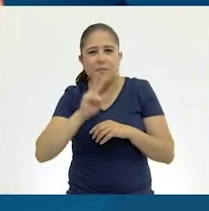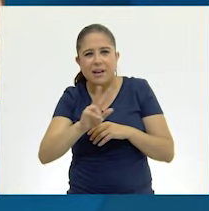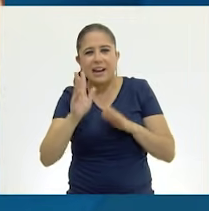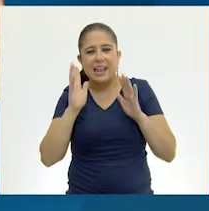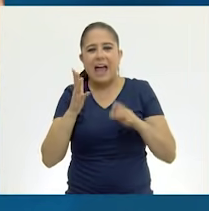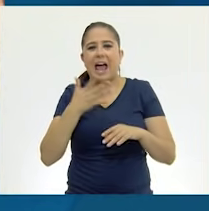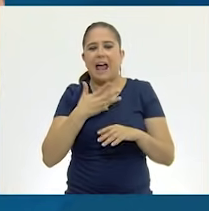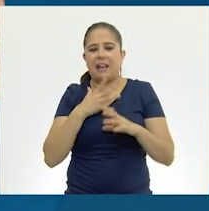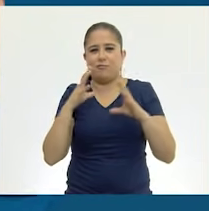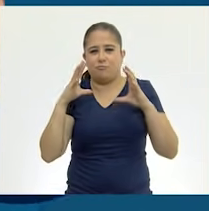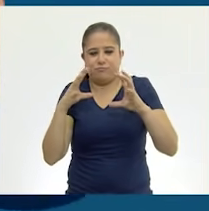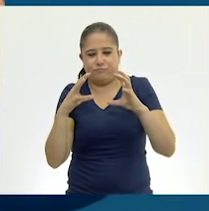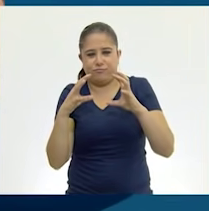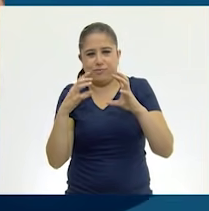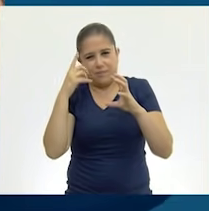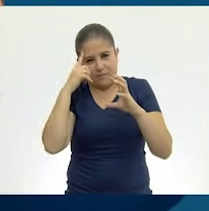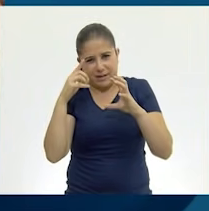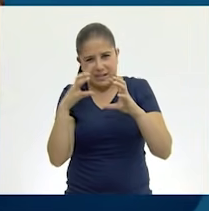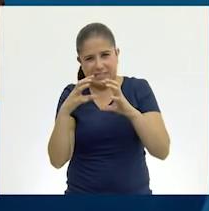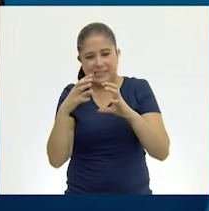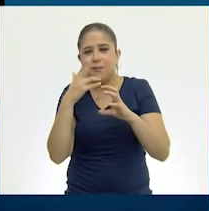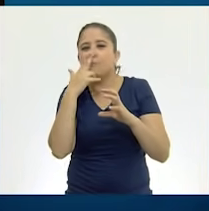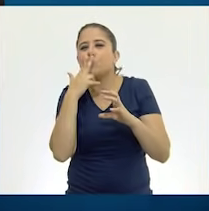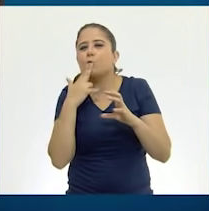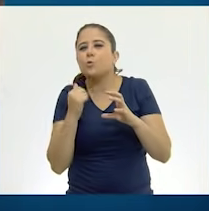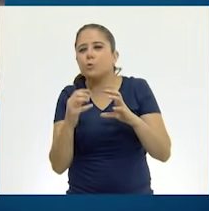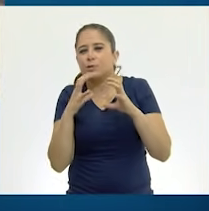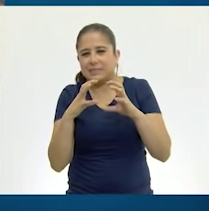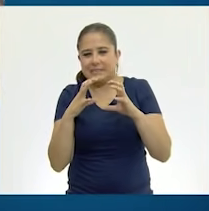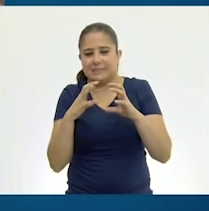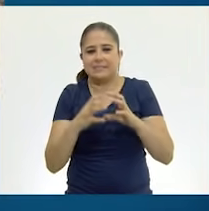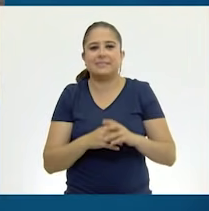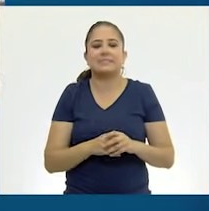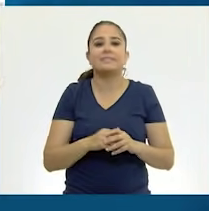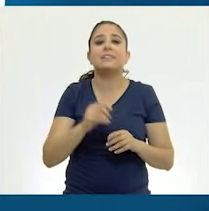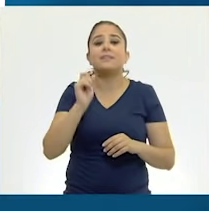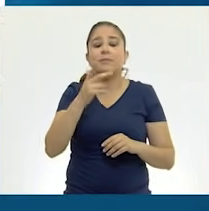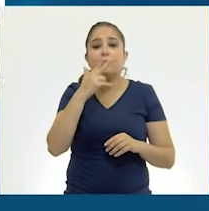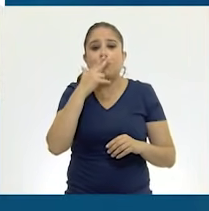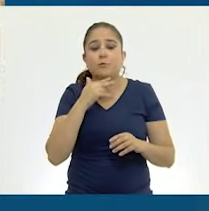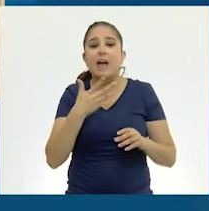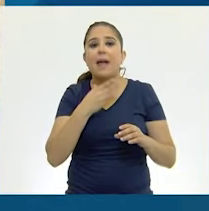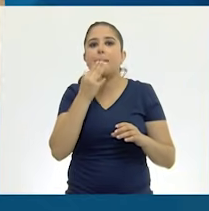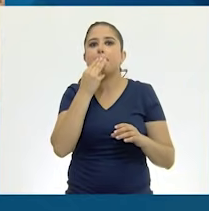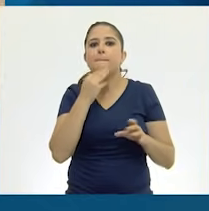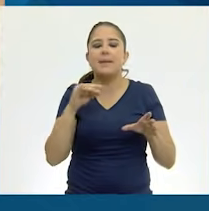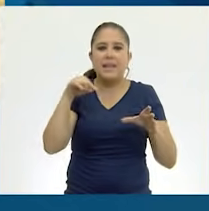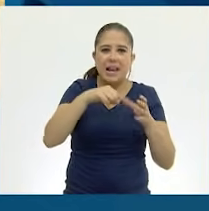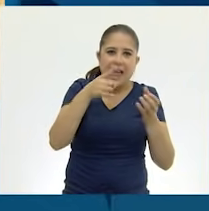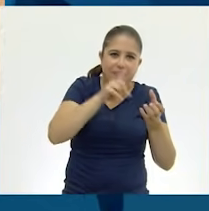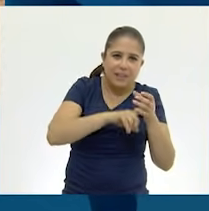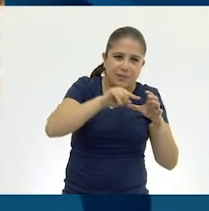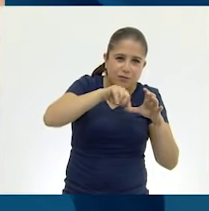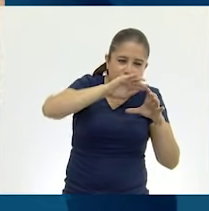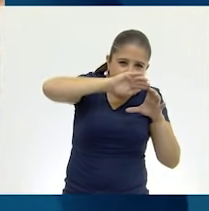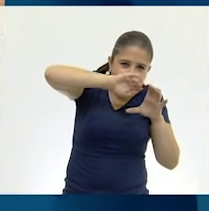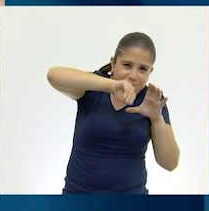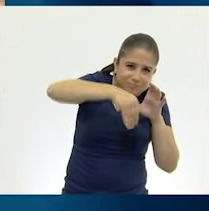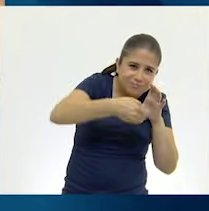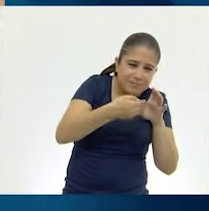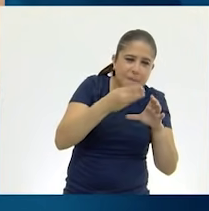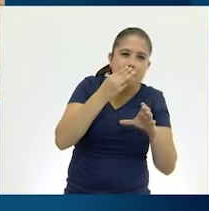están maduras para agarrar para hacer dulce. También dulce tomamos la miel. Voy a donde sacan la